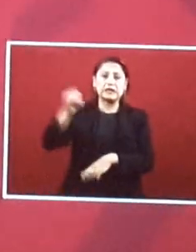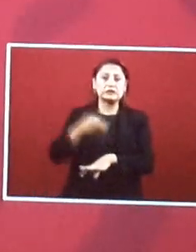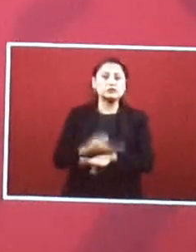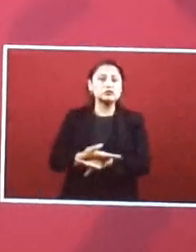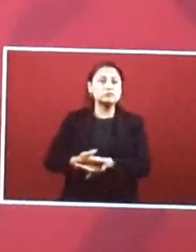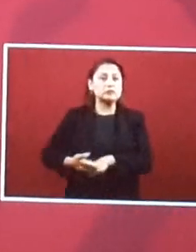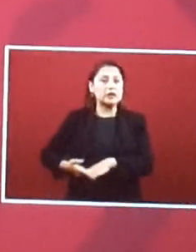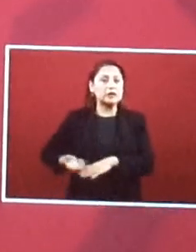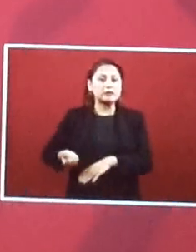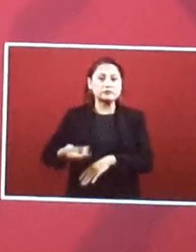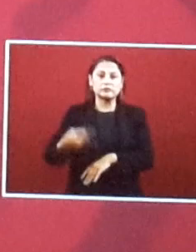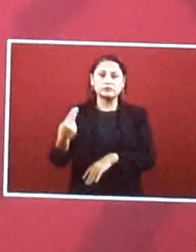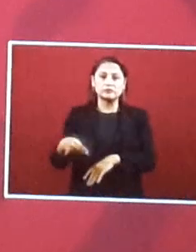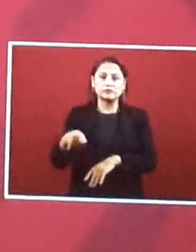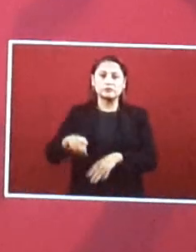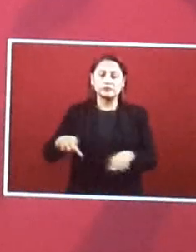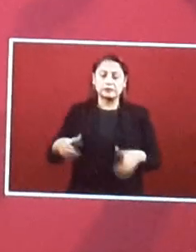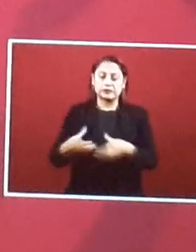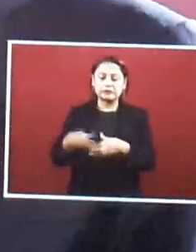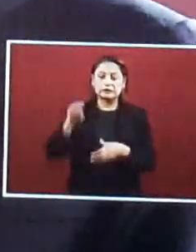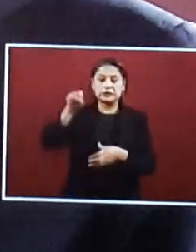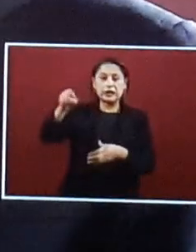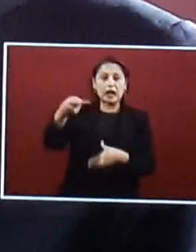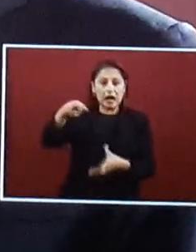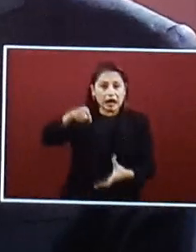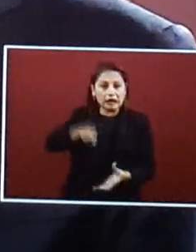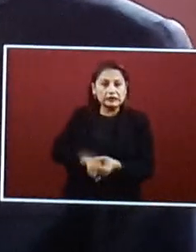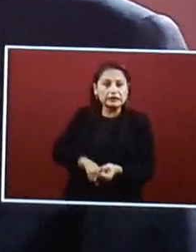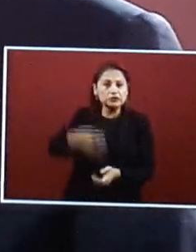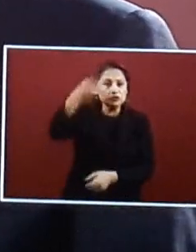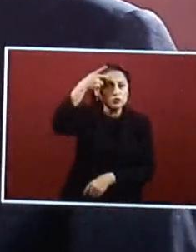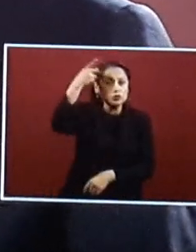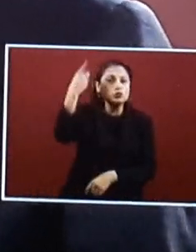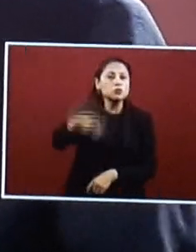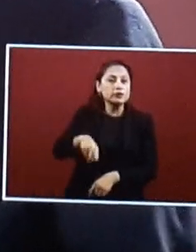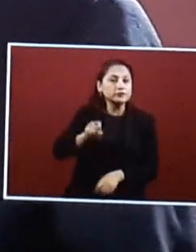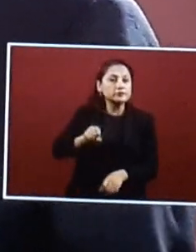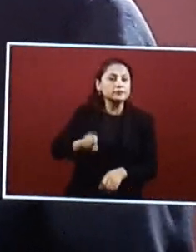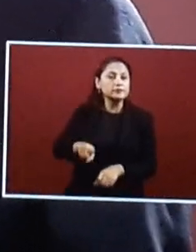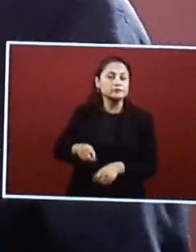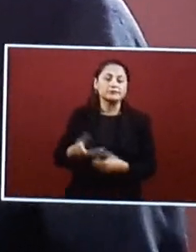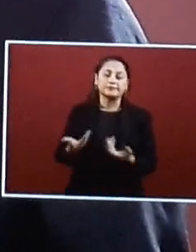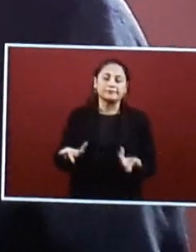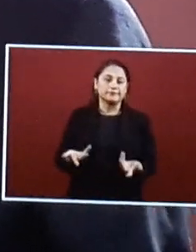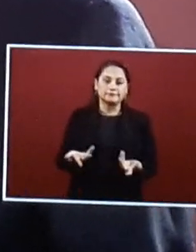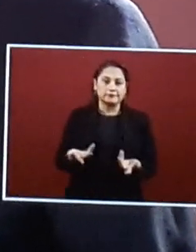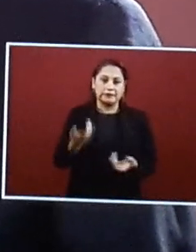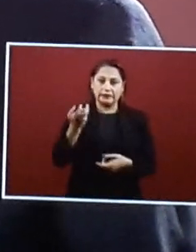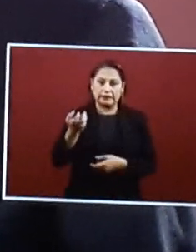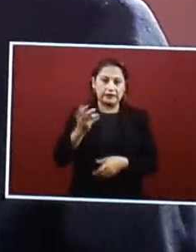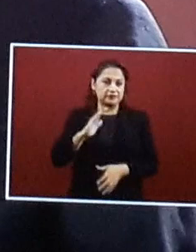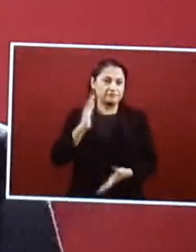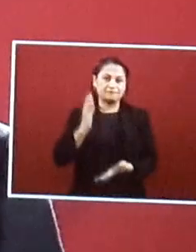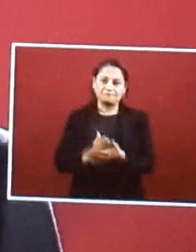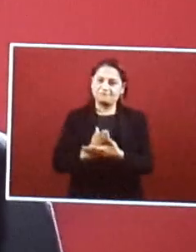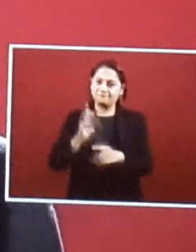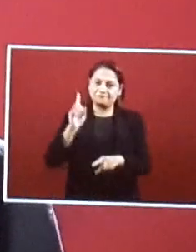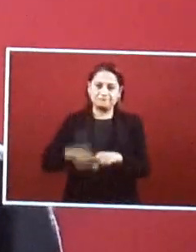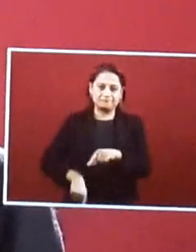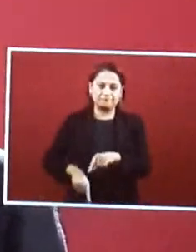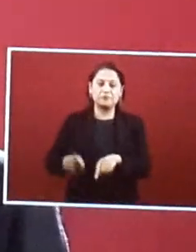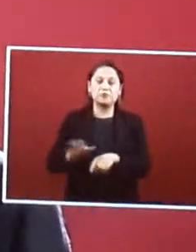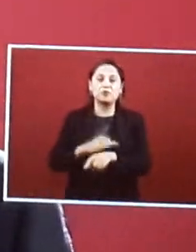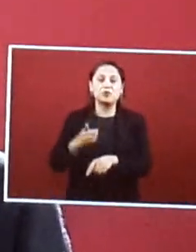sindicatos hechos por los mismos patrones para no garantizar buenos